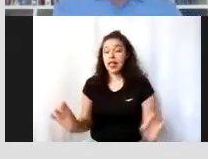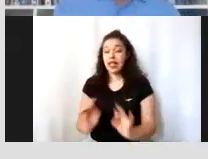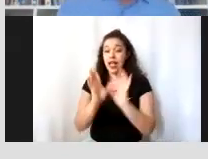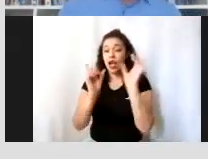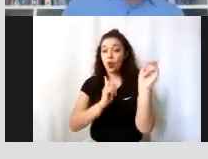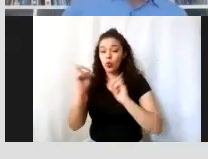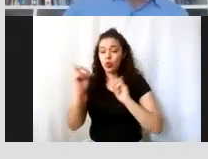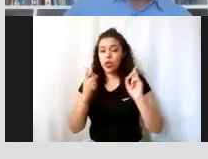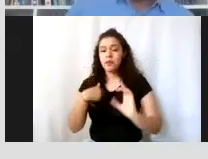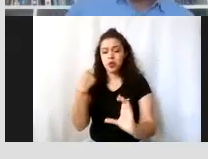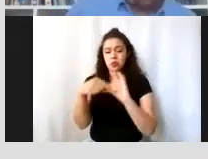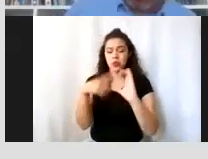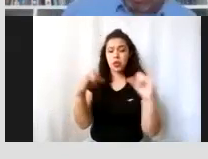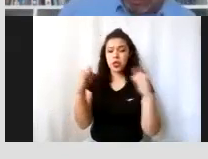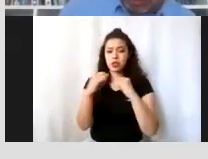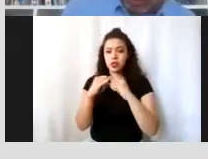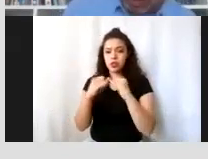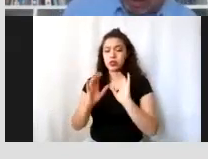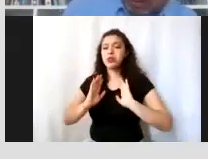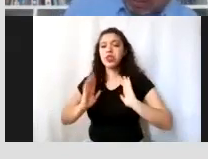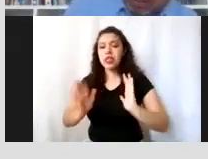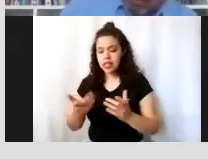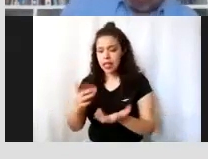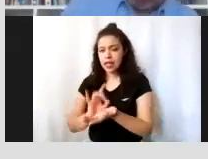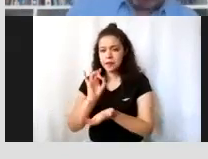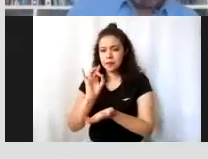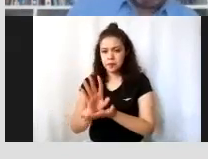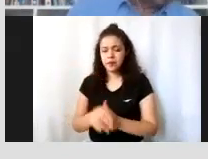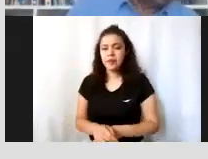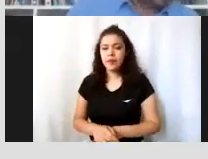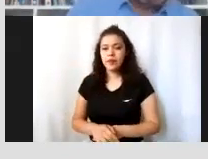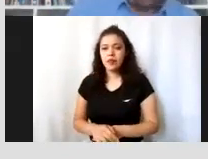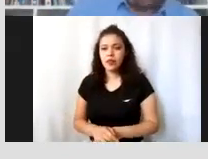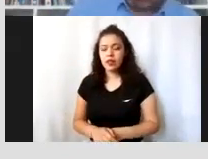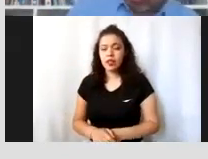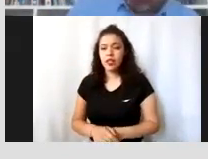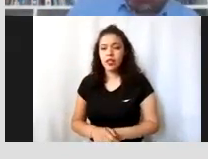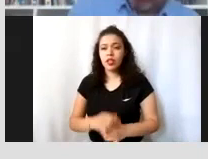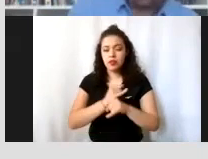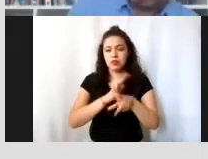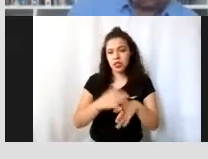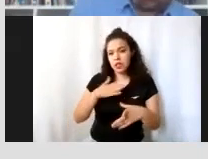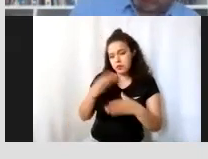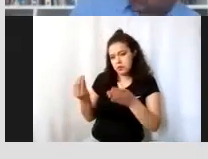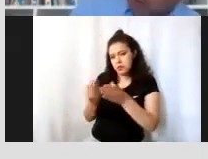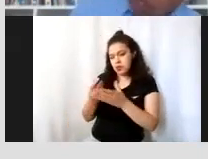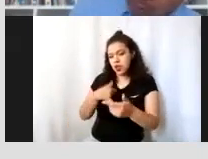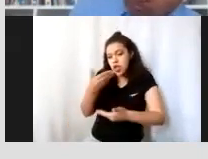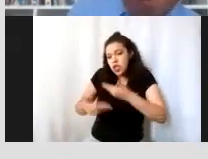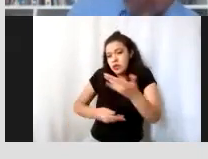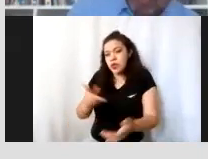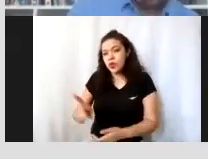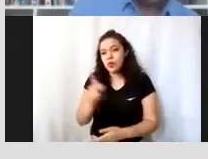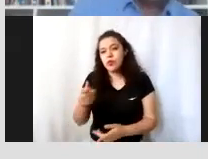tienen mi correo electrónico de trabajo, que es un dato personal de carácter laboral, pero como yo soy servidor público, pues es